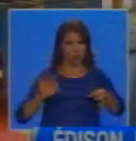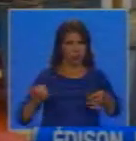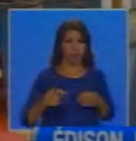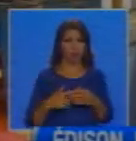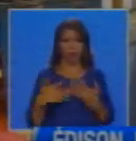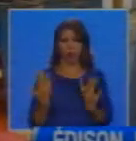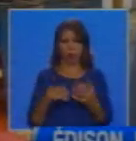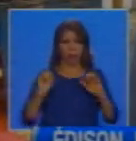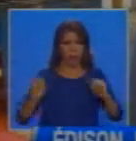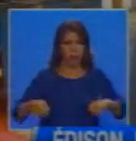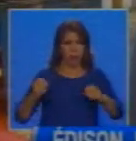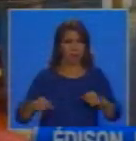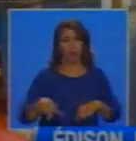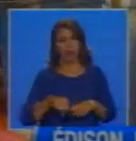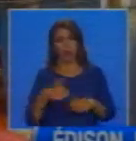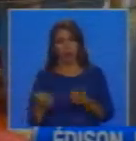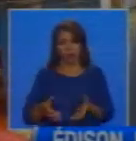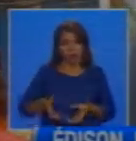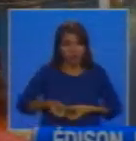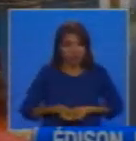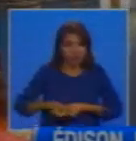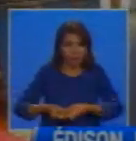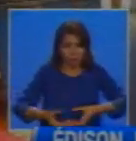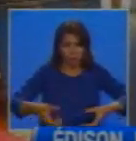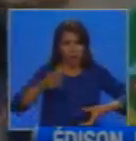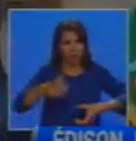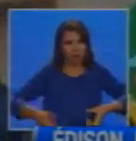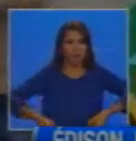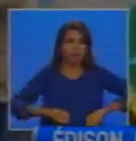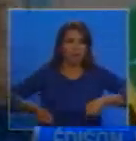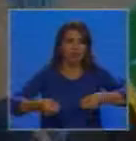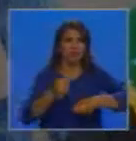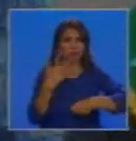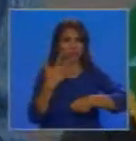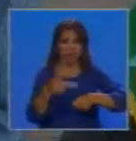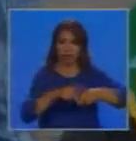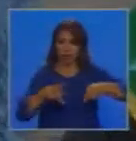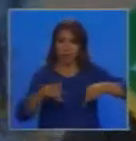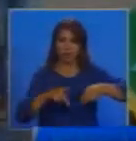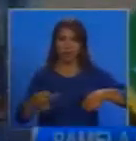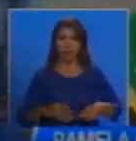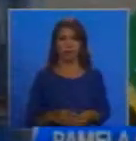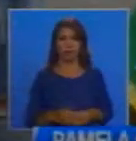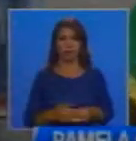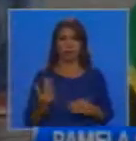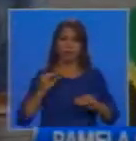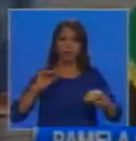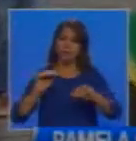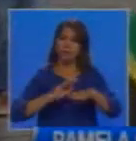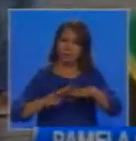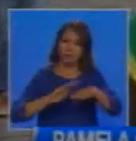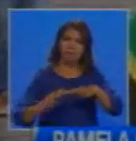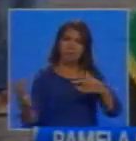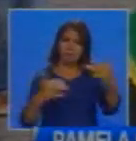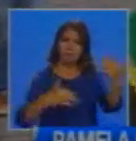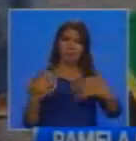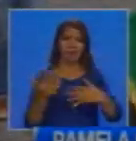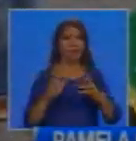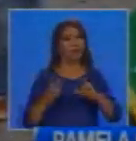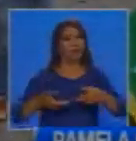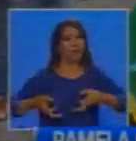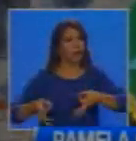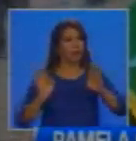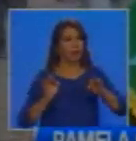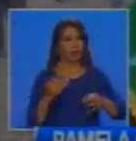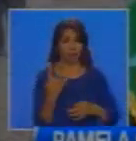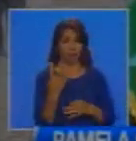un recorrido en carretilla, que son 3 kilómetros. Invitándoles a las comparsas de carnaval que se celebrarán el